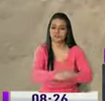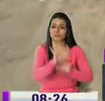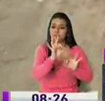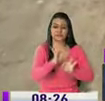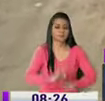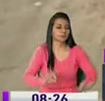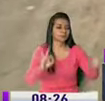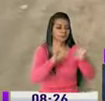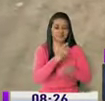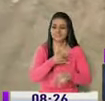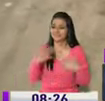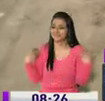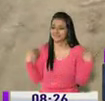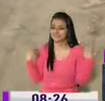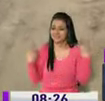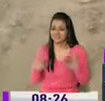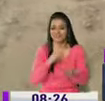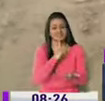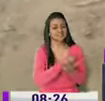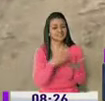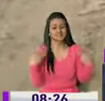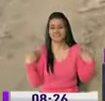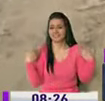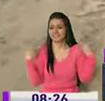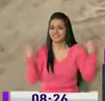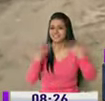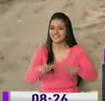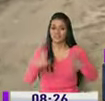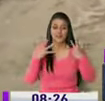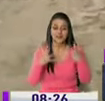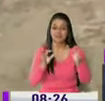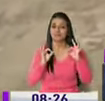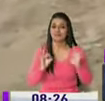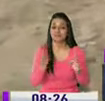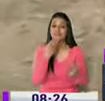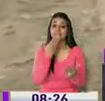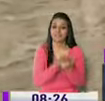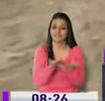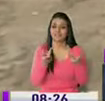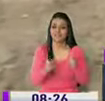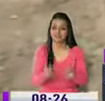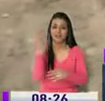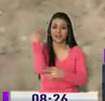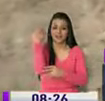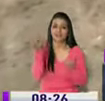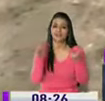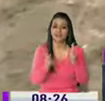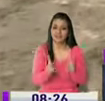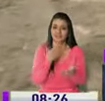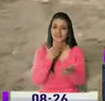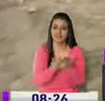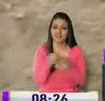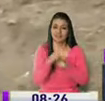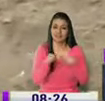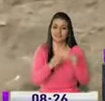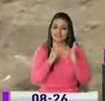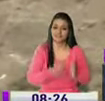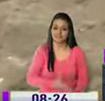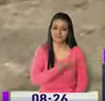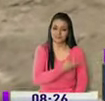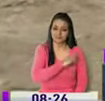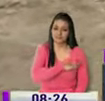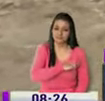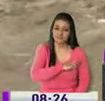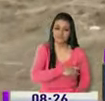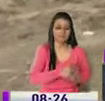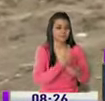importante. ¿Contentos entonces? Sí, muy felices por esta obra y hay que agradecerle a nuestro alcalde y al señor administrador. Perfecto,